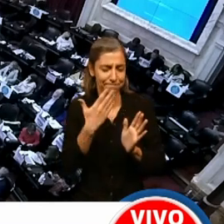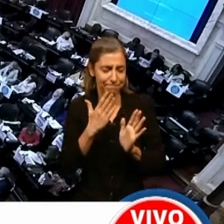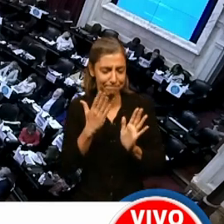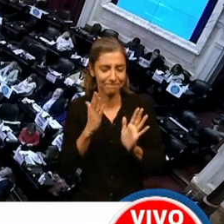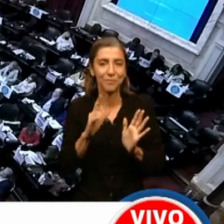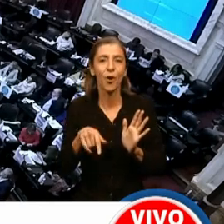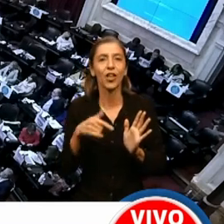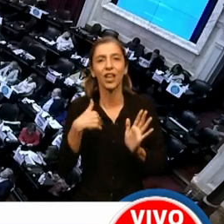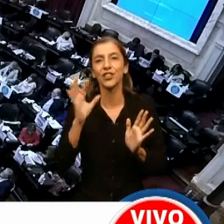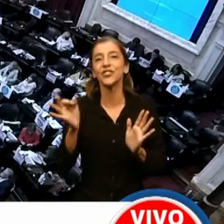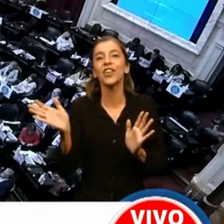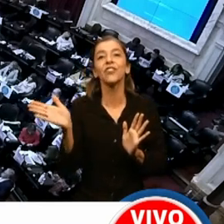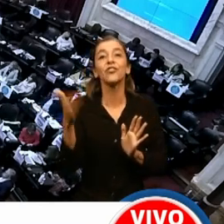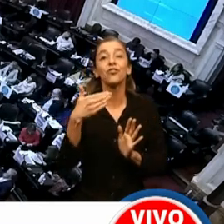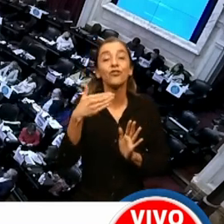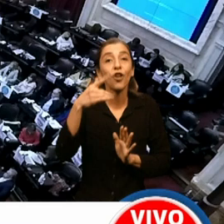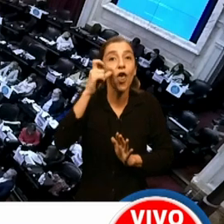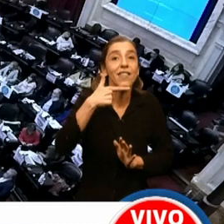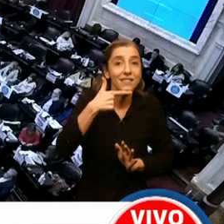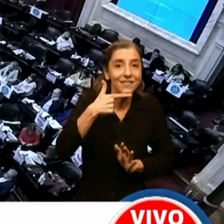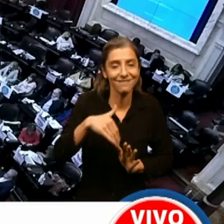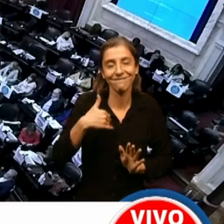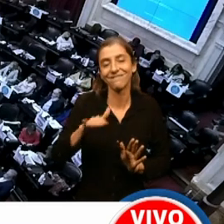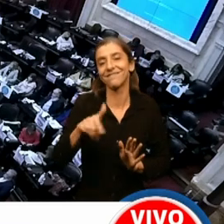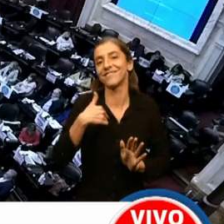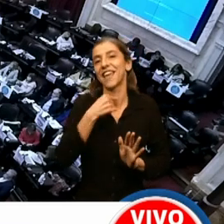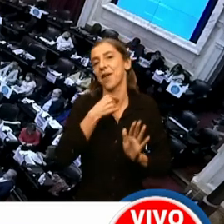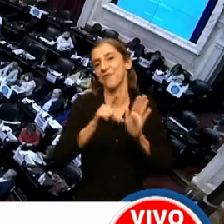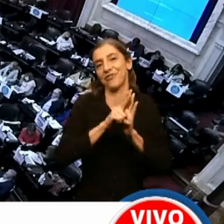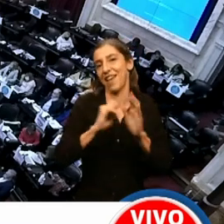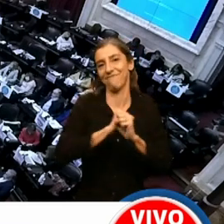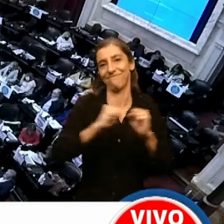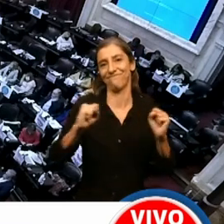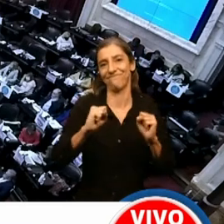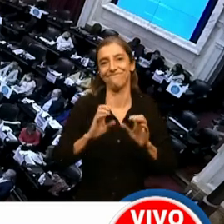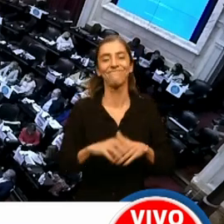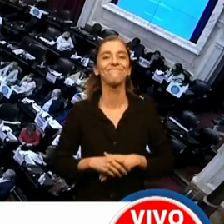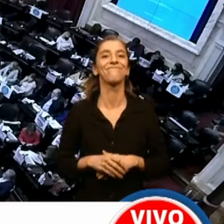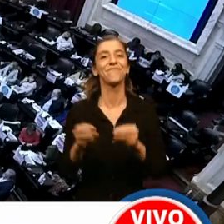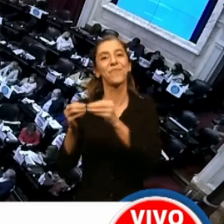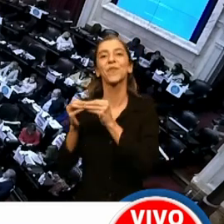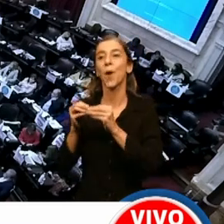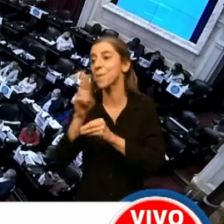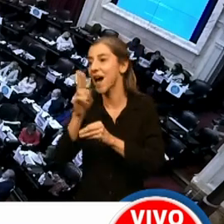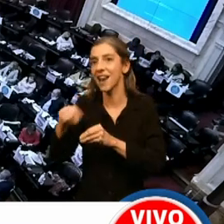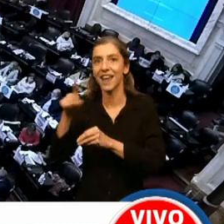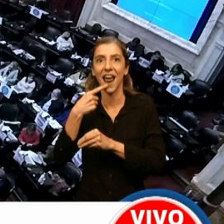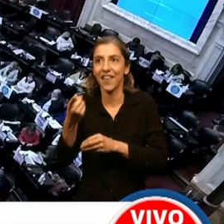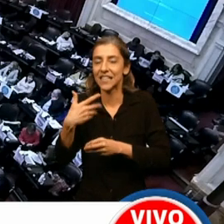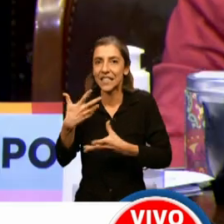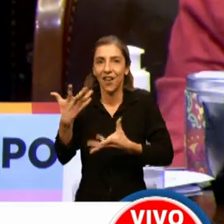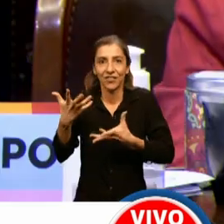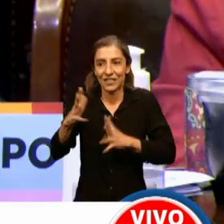todos con ganas de que esto sea ley lo más rápido posible como dicen mis compañeras un fuego esta